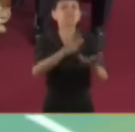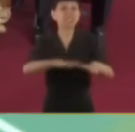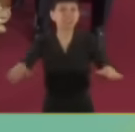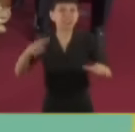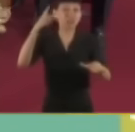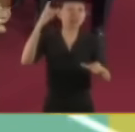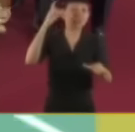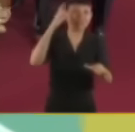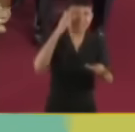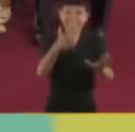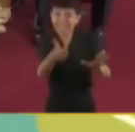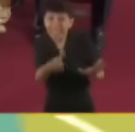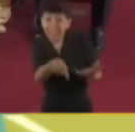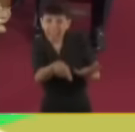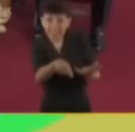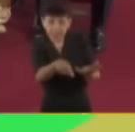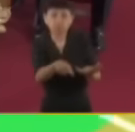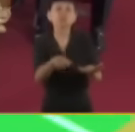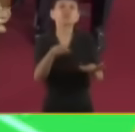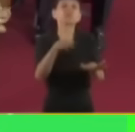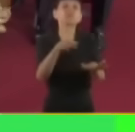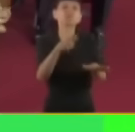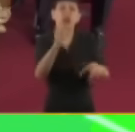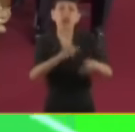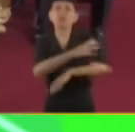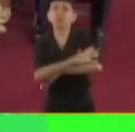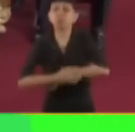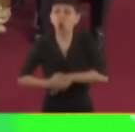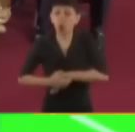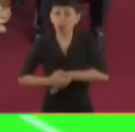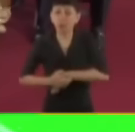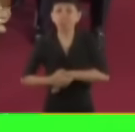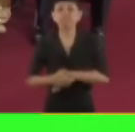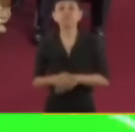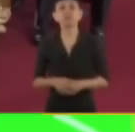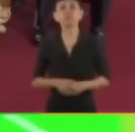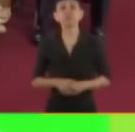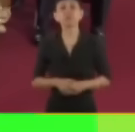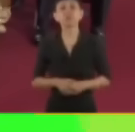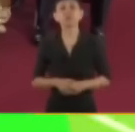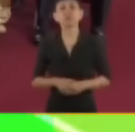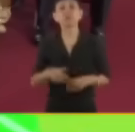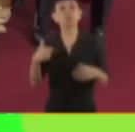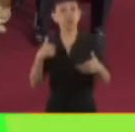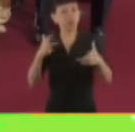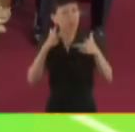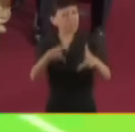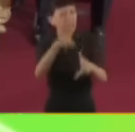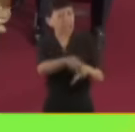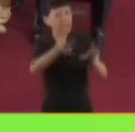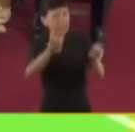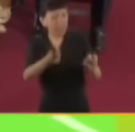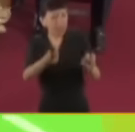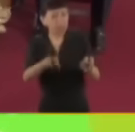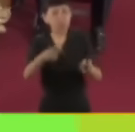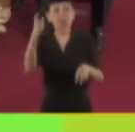bien que las formas son importantes. Para algo hay una constitución y la constitución establece con claridad cuáles son las